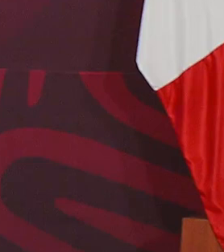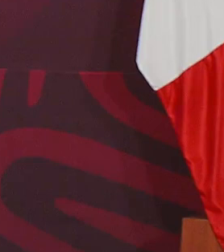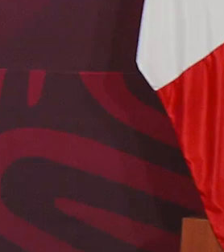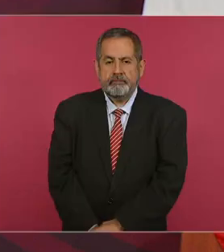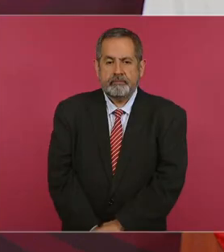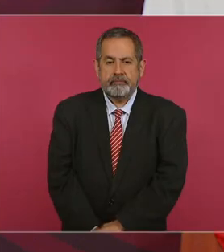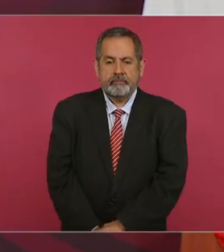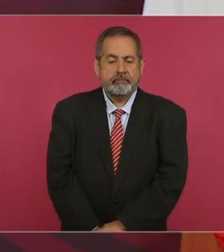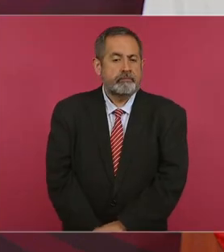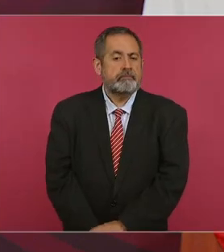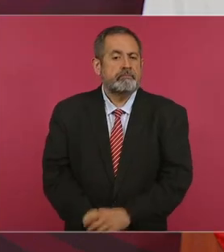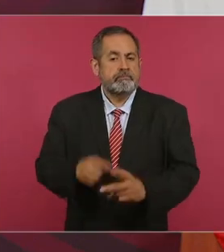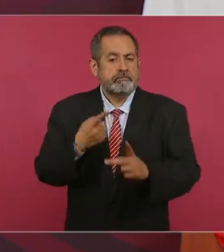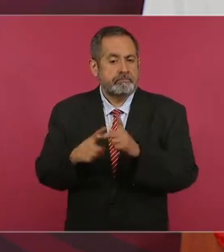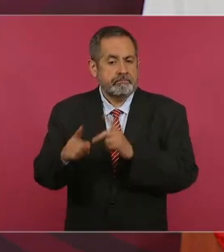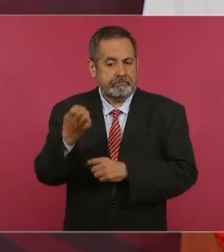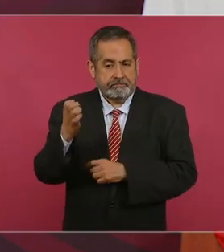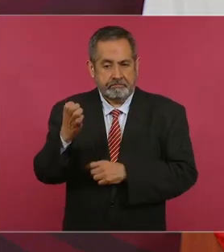A partir de enero,